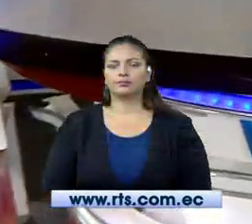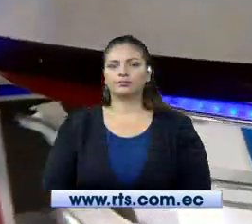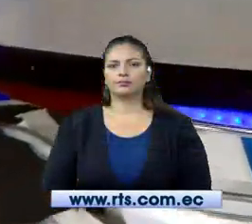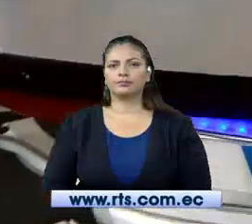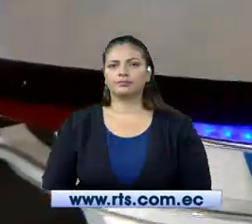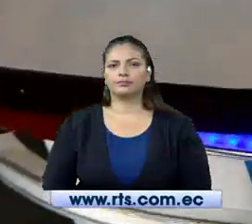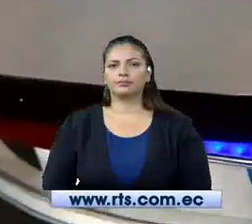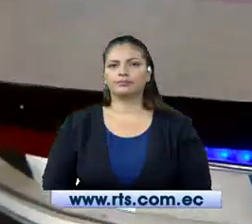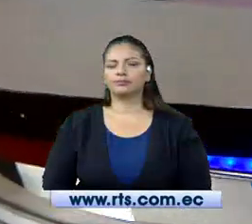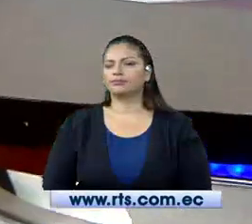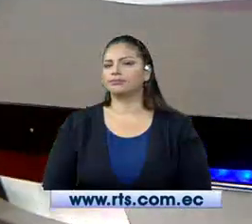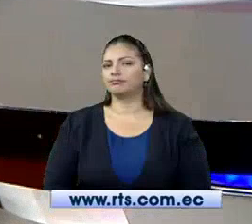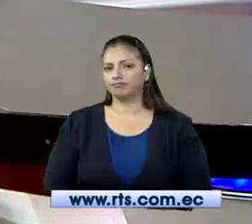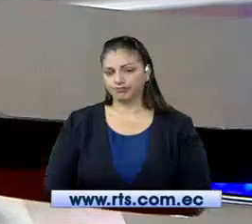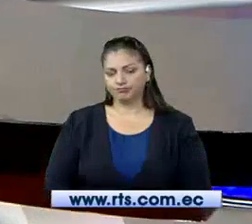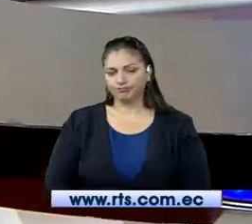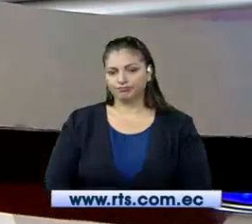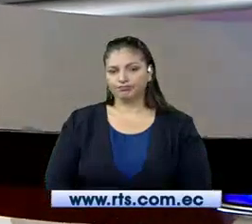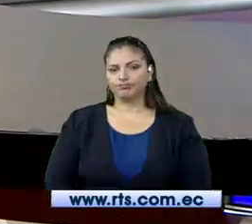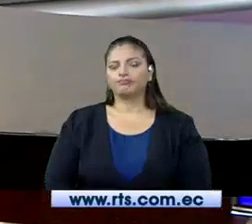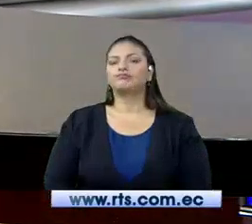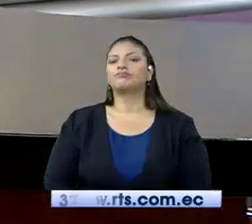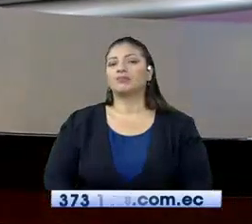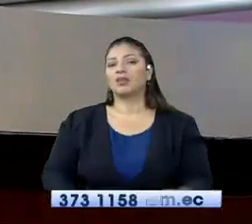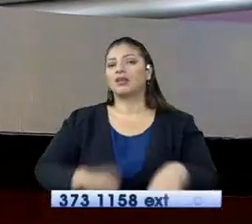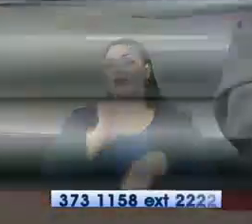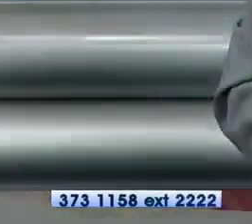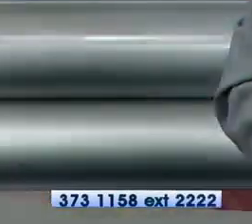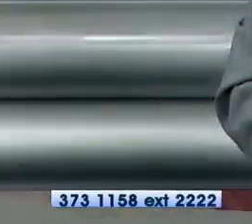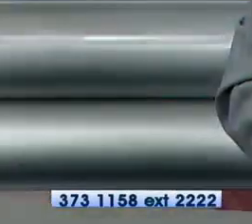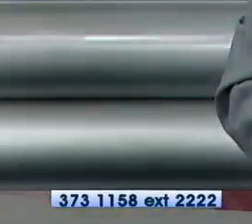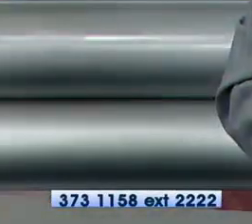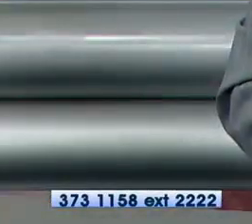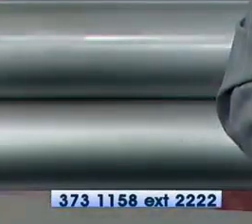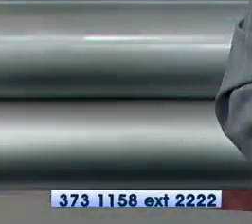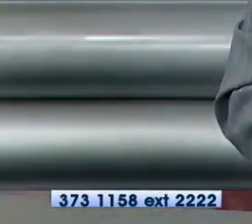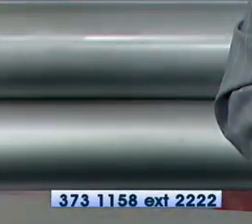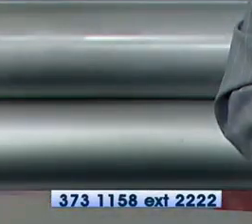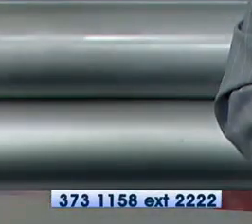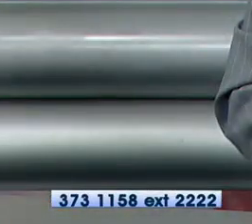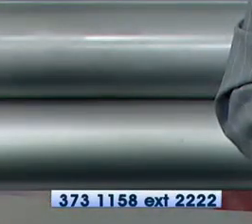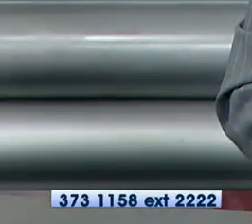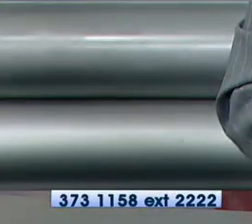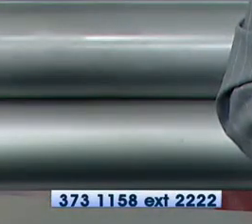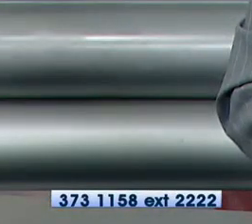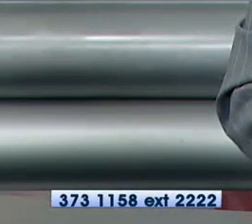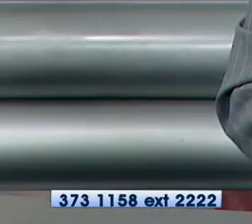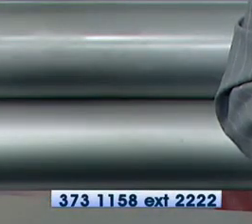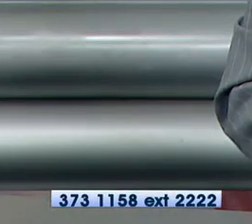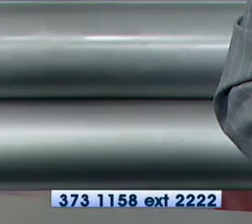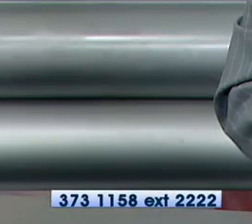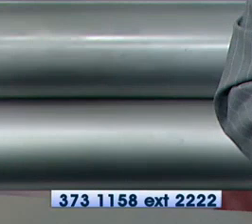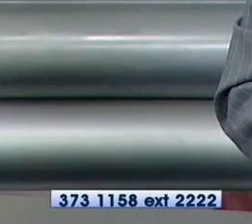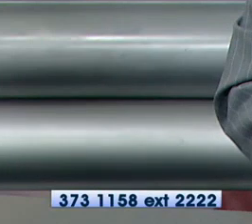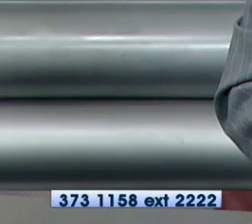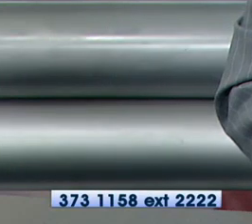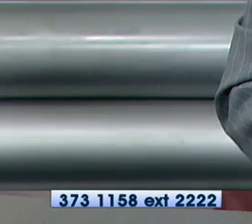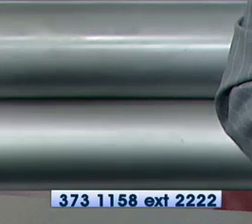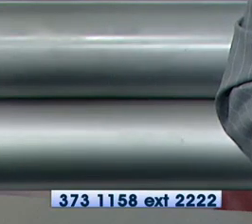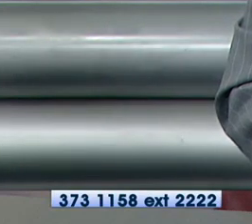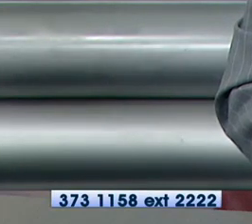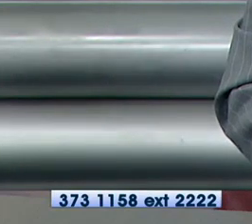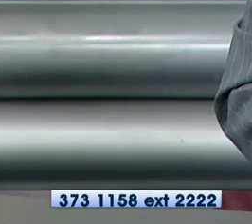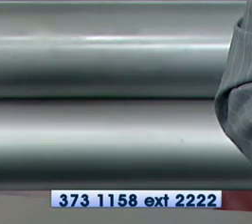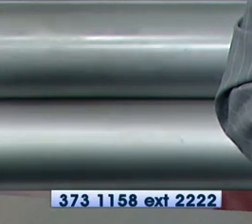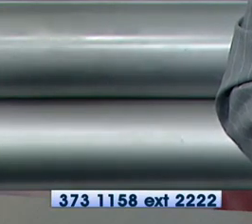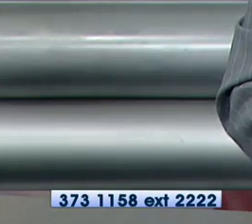La cantidad de droga incautada en el país en los últimos meses se debe a que los canales de envío de la sustancia habrían sido ya